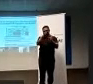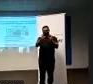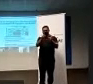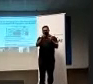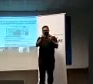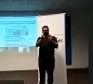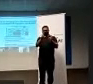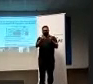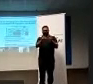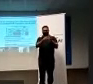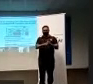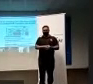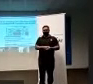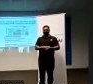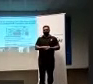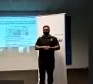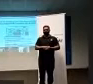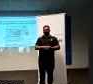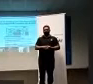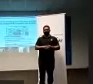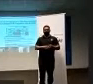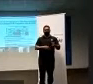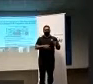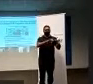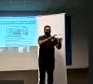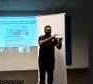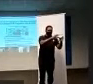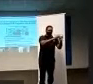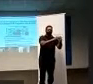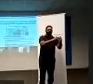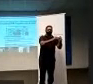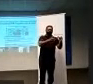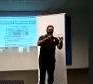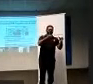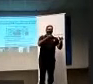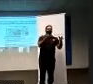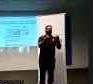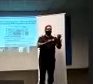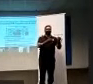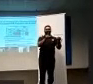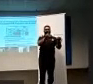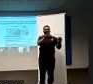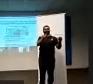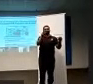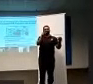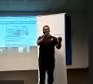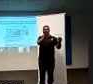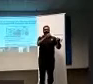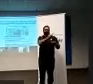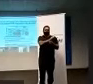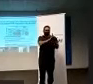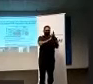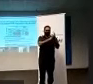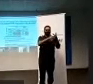dosis, aparecieron 4.3%. En el grupo de 12 a 15 años, después de la primera dosis,